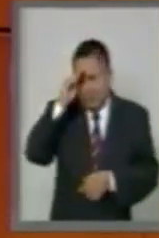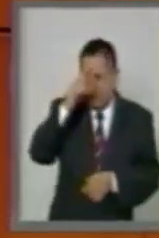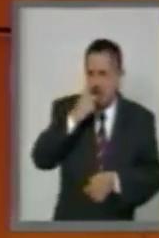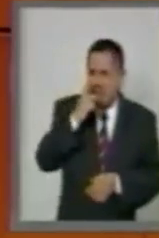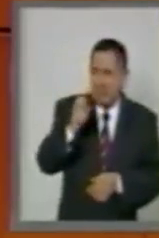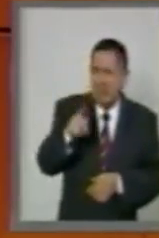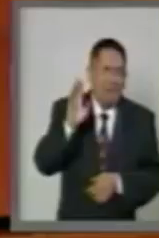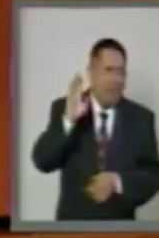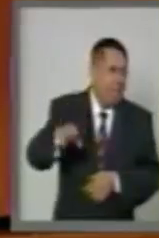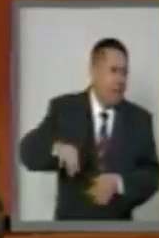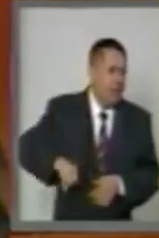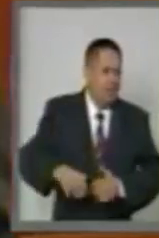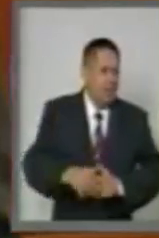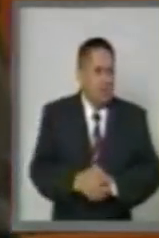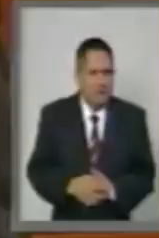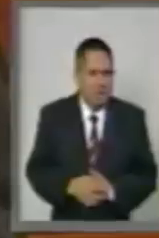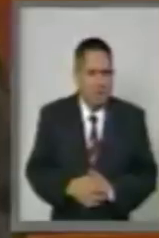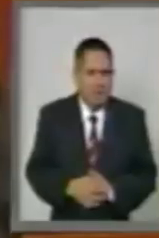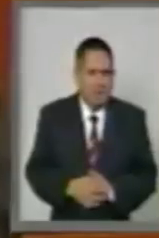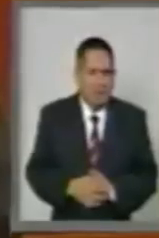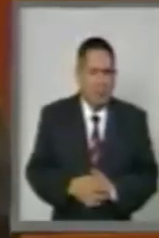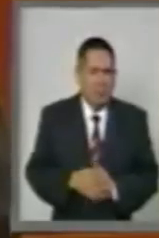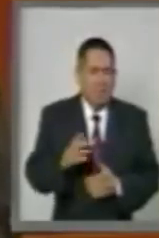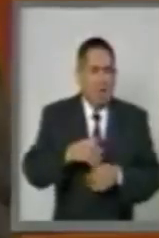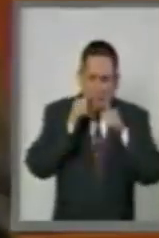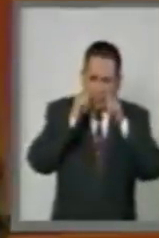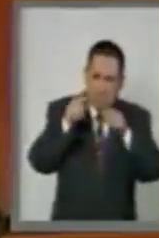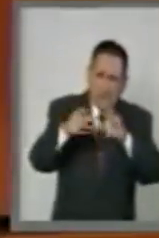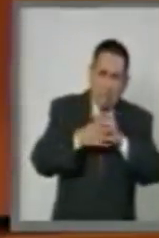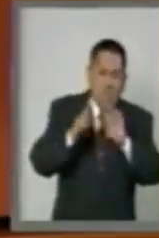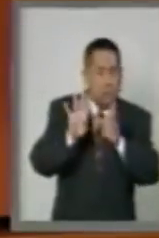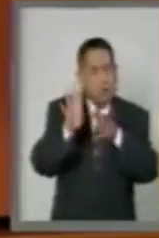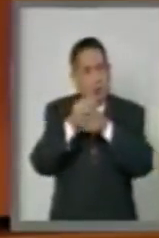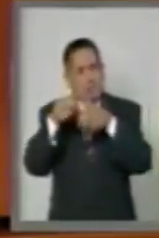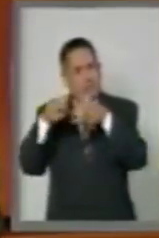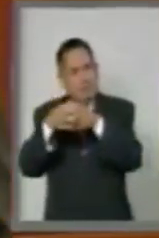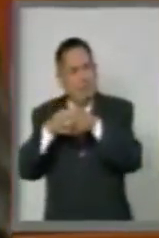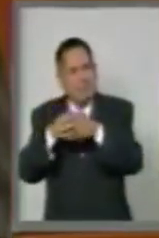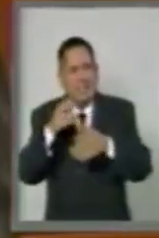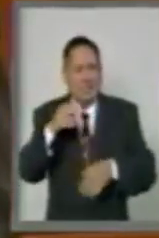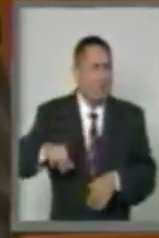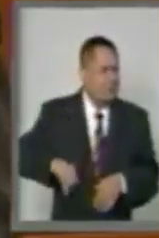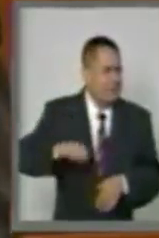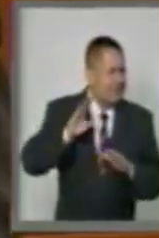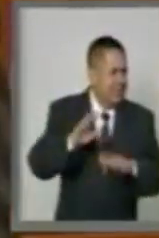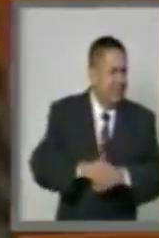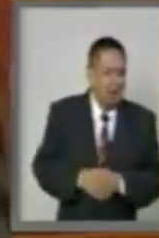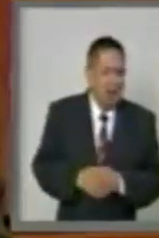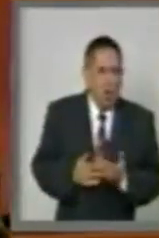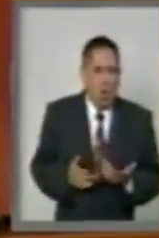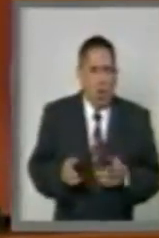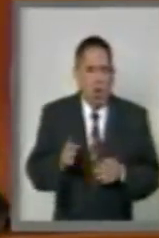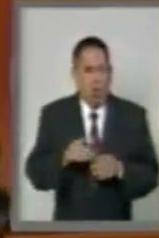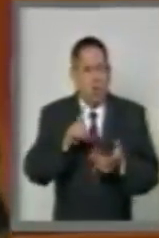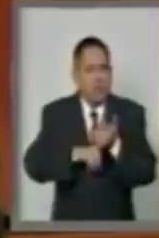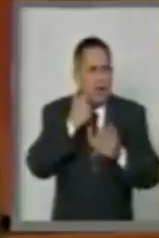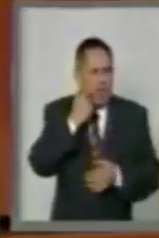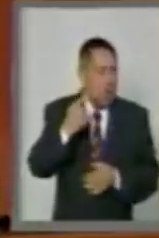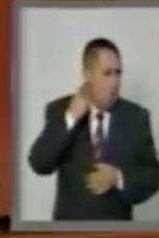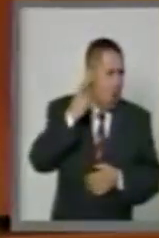Nieto. A nadie le interesa ya seguir oyendo neoliberalismo. A nadie le interesa oír